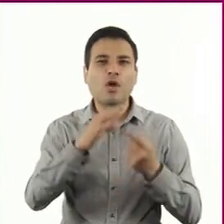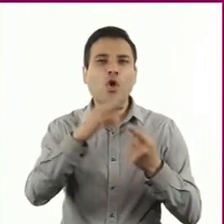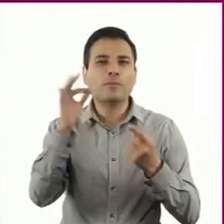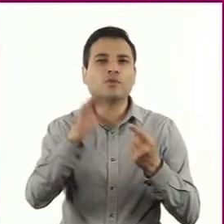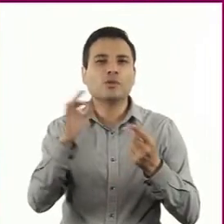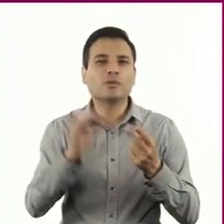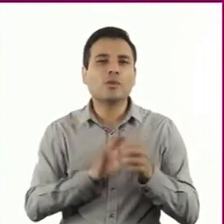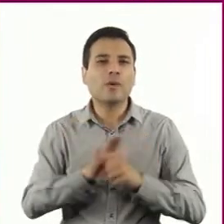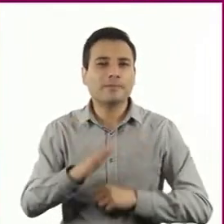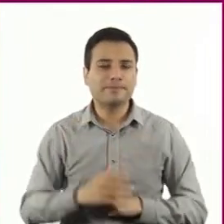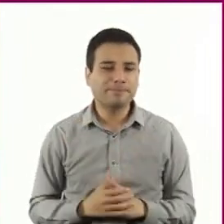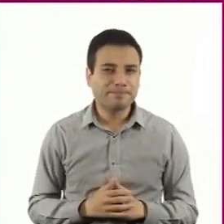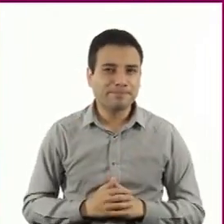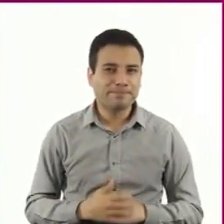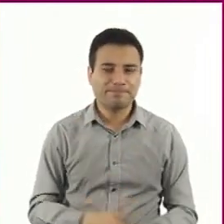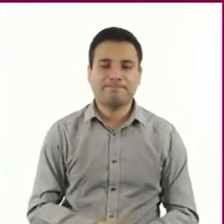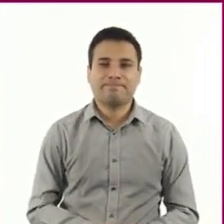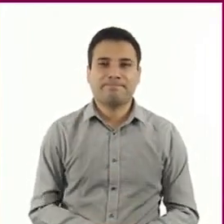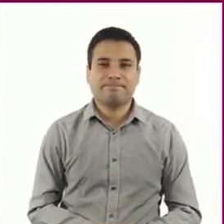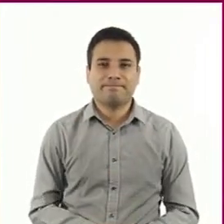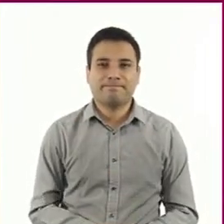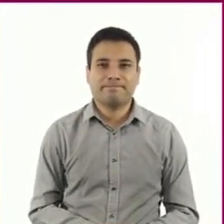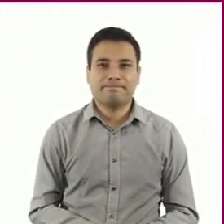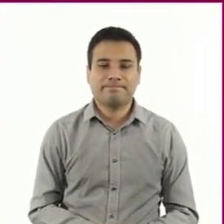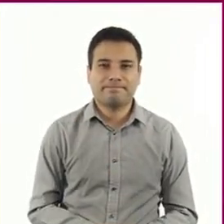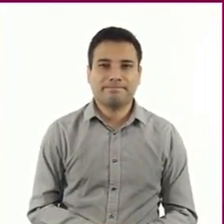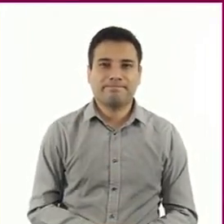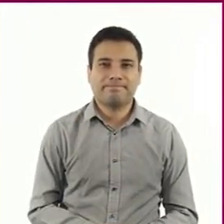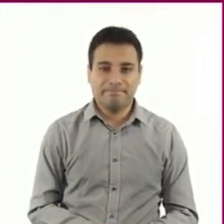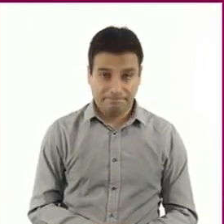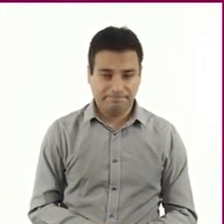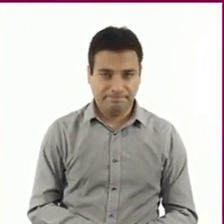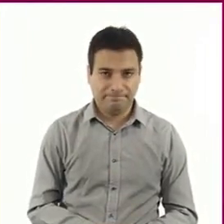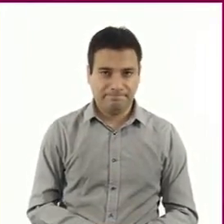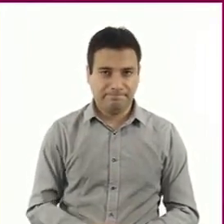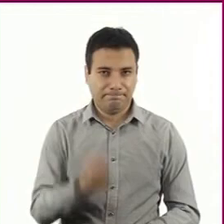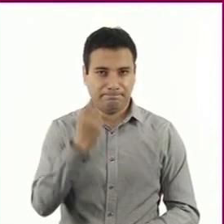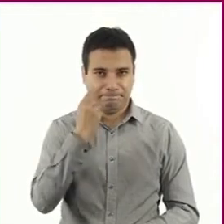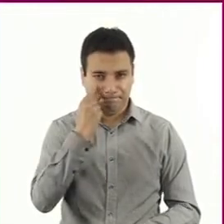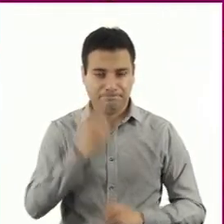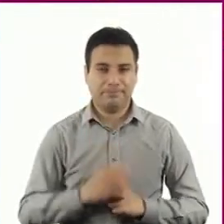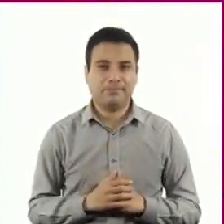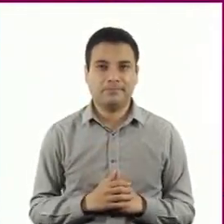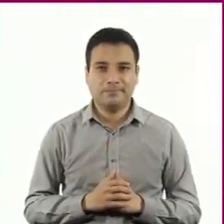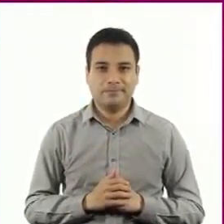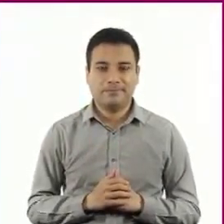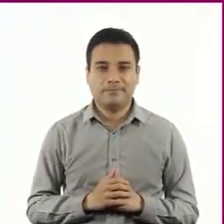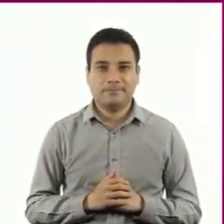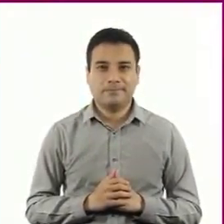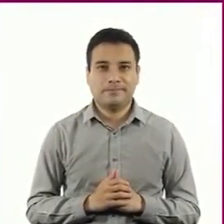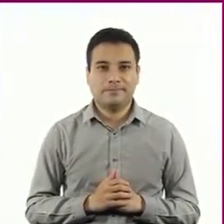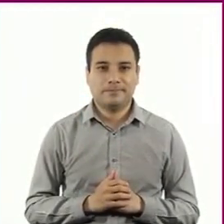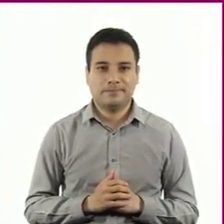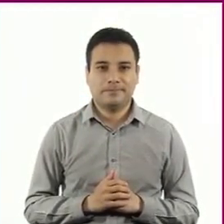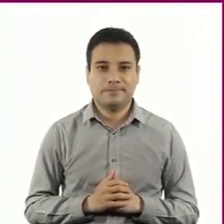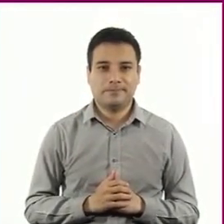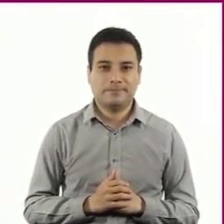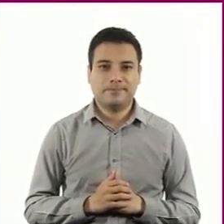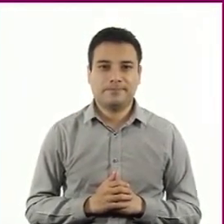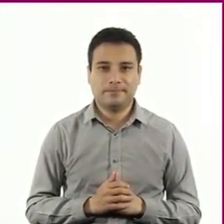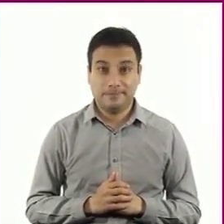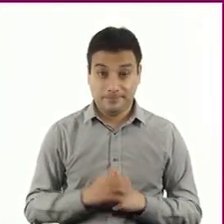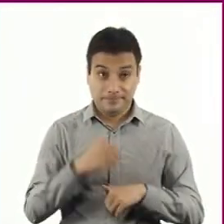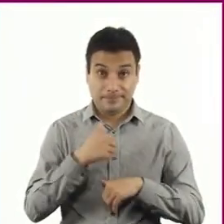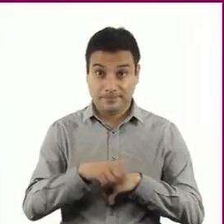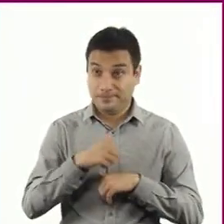para que verifiquemos nuestras respuestas? Para la representación en notación decimal del número 69